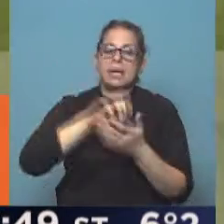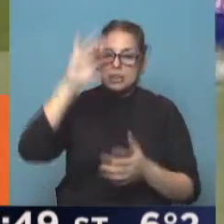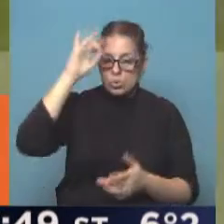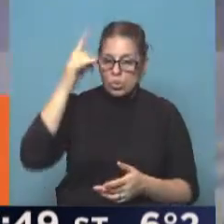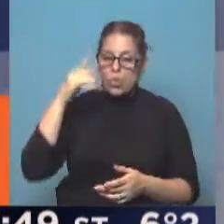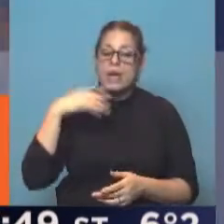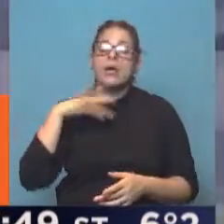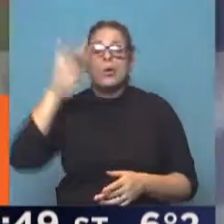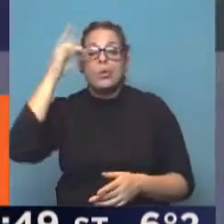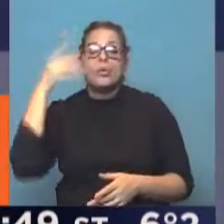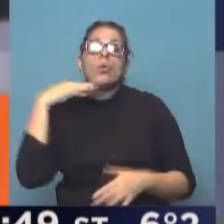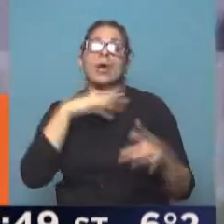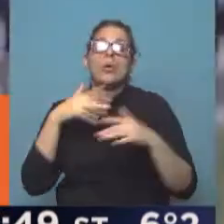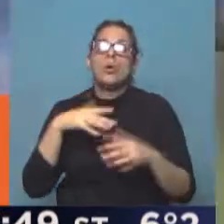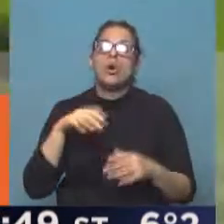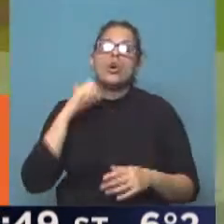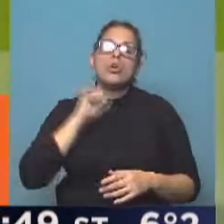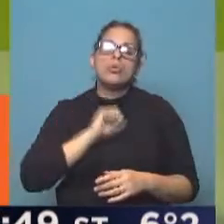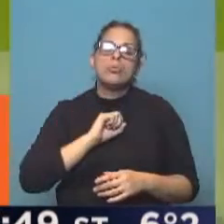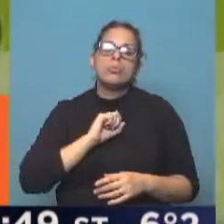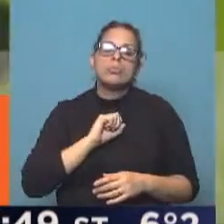jugó y goleó a Paraguay.